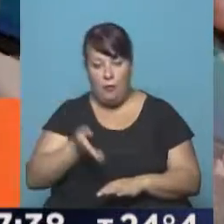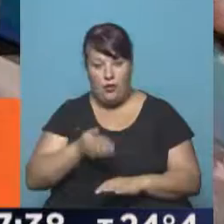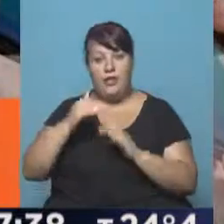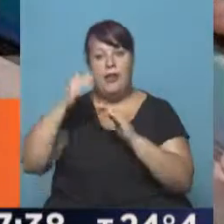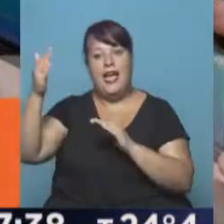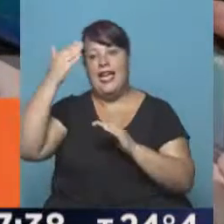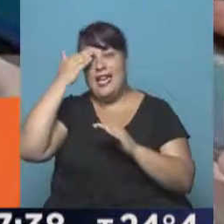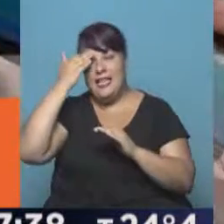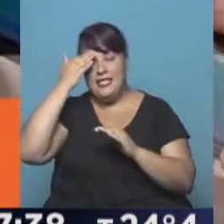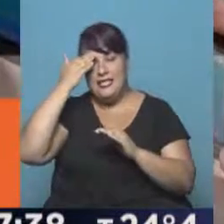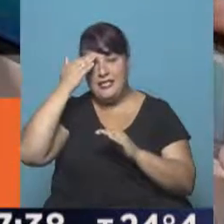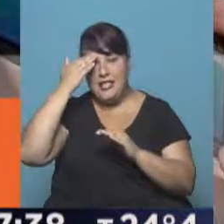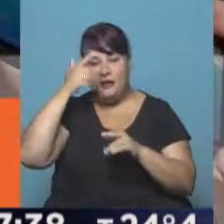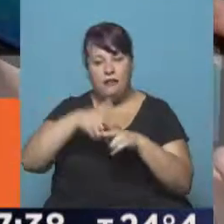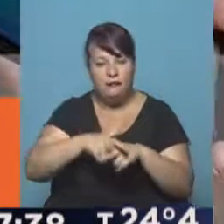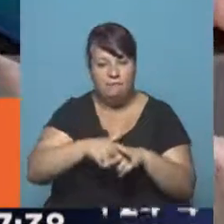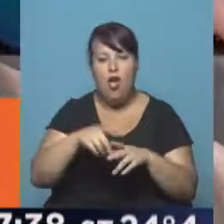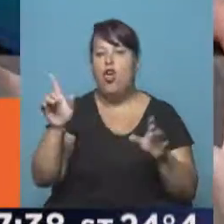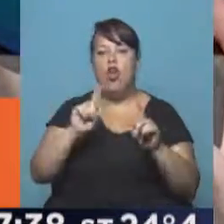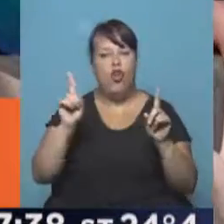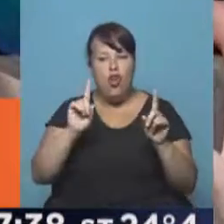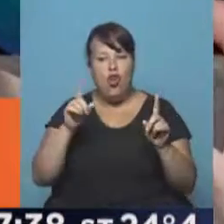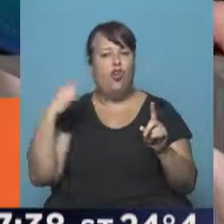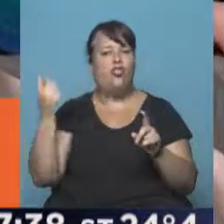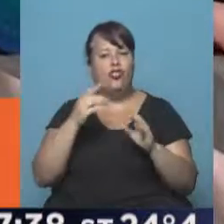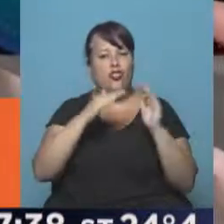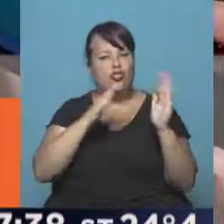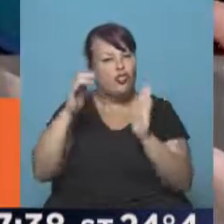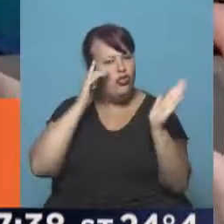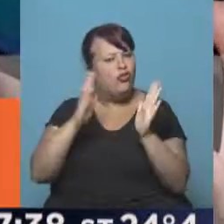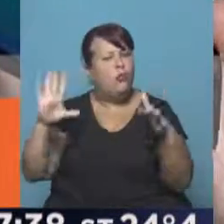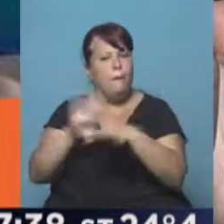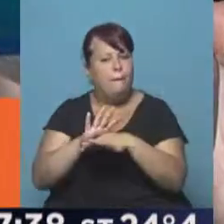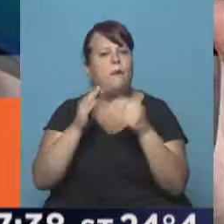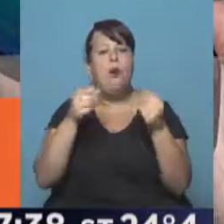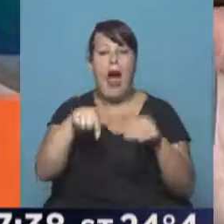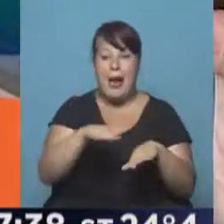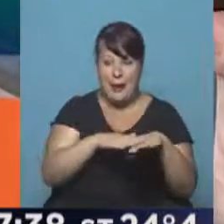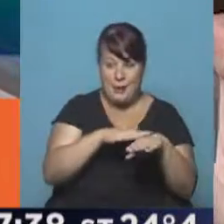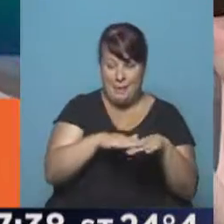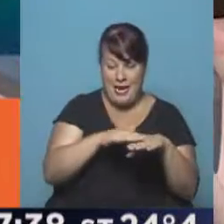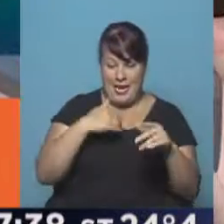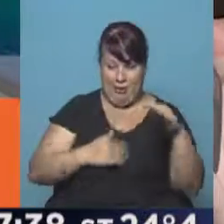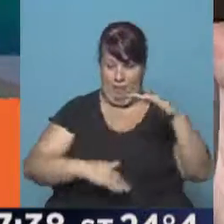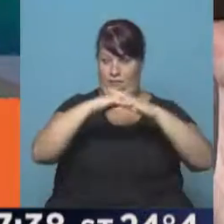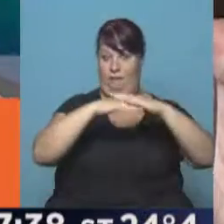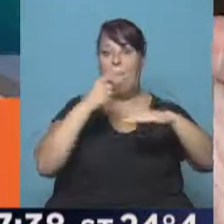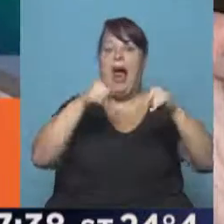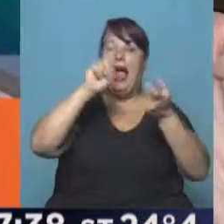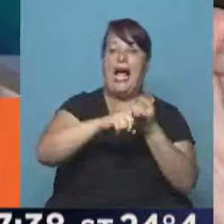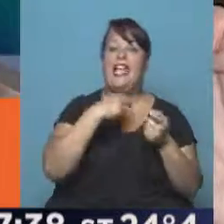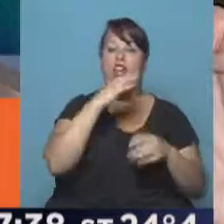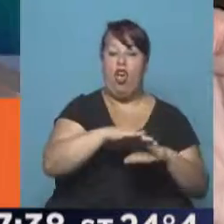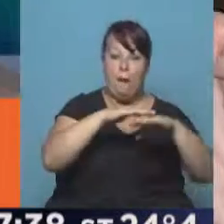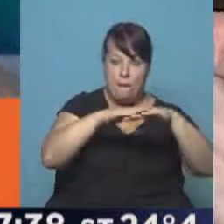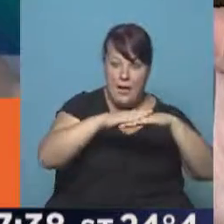después el 15. Bueno, es que todo contemplado. Porque vos este mínimo que estamos poniendo para el casado con dos